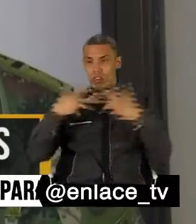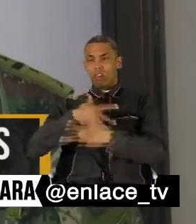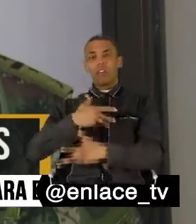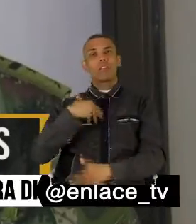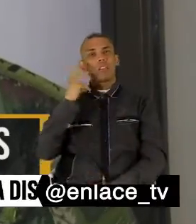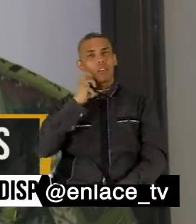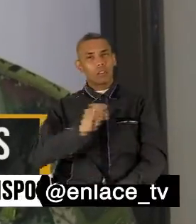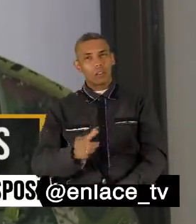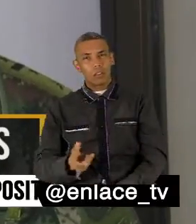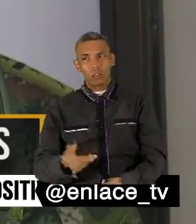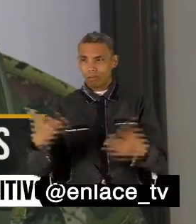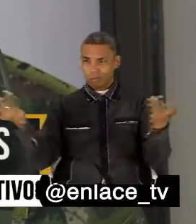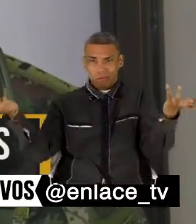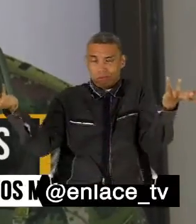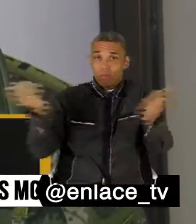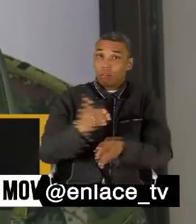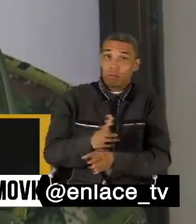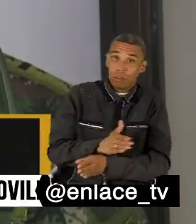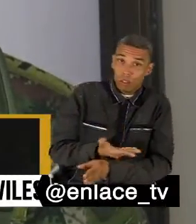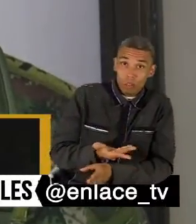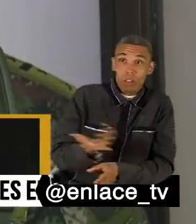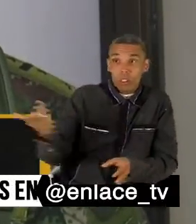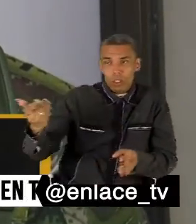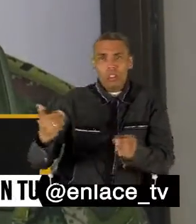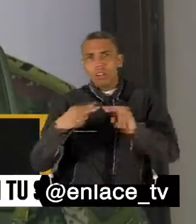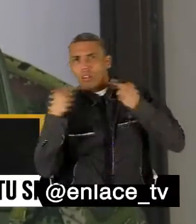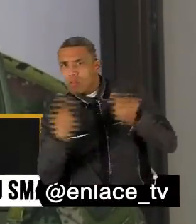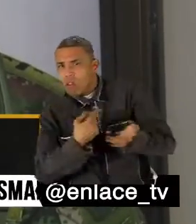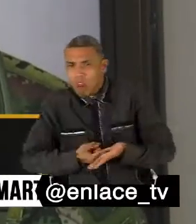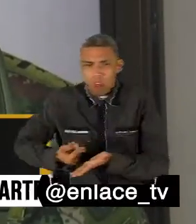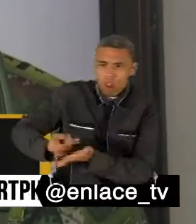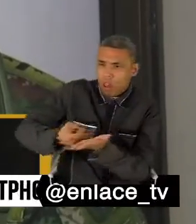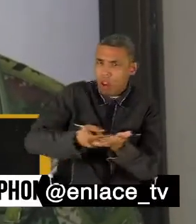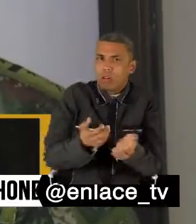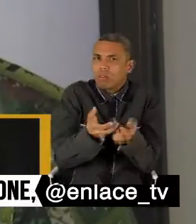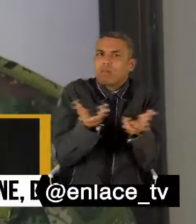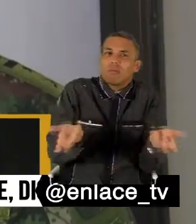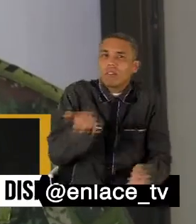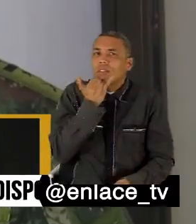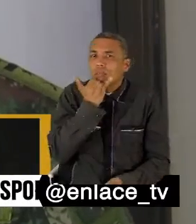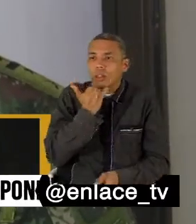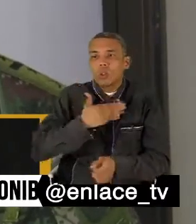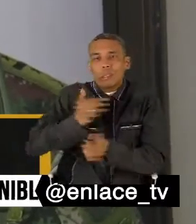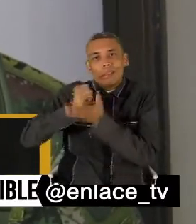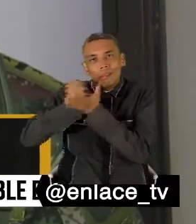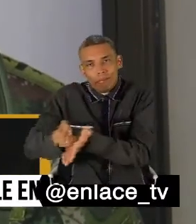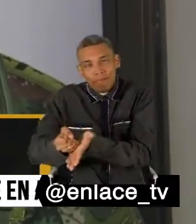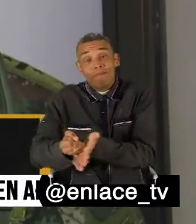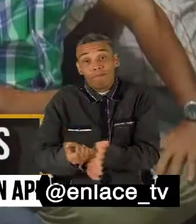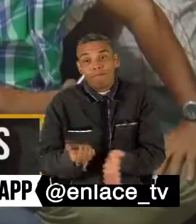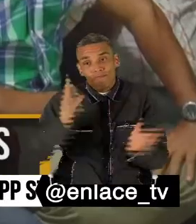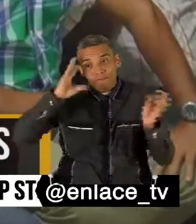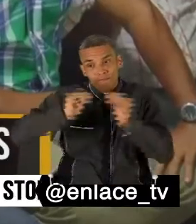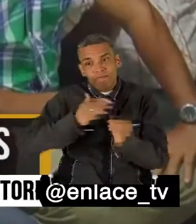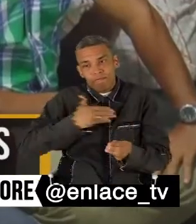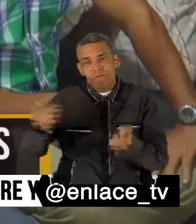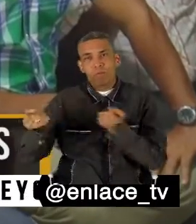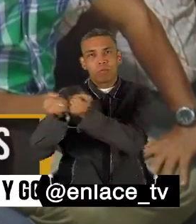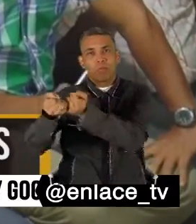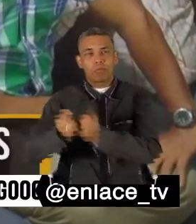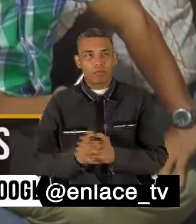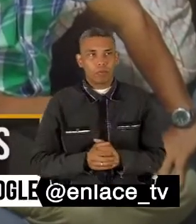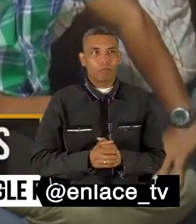para mirar cuál fue la problemática y establecer qué pasó y cómo podemos mejorar nuestro actuar como fuerza pública. El último de